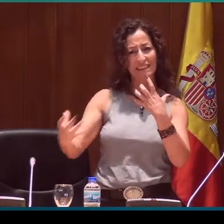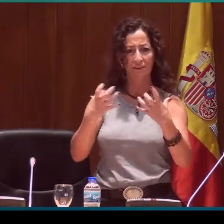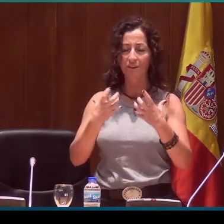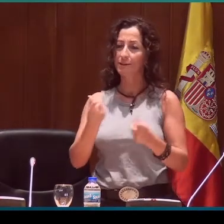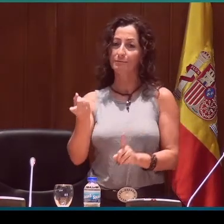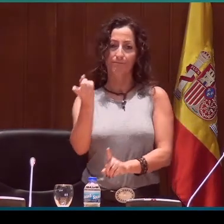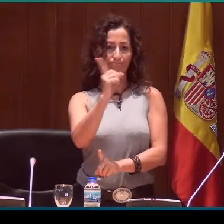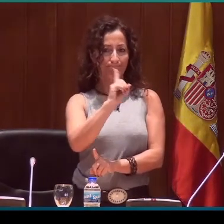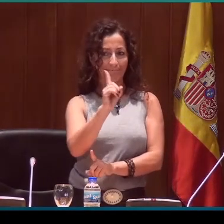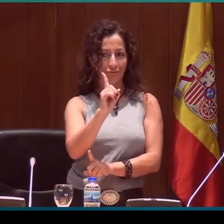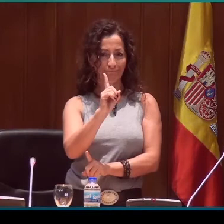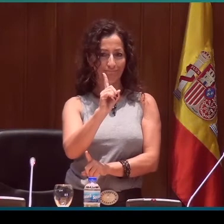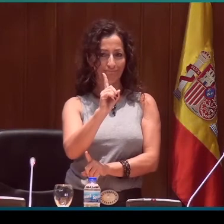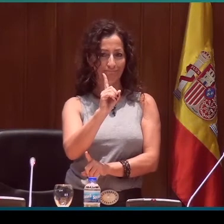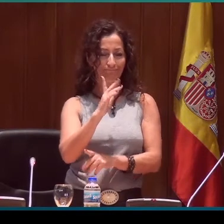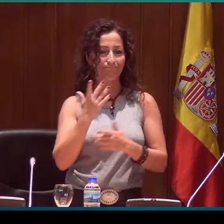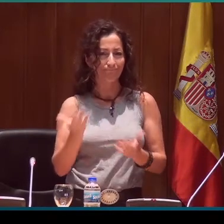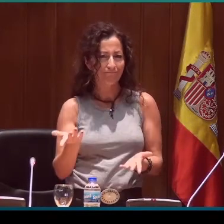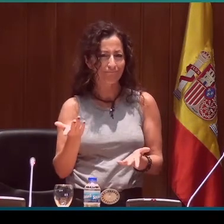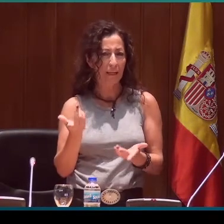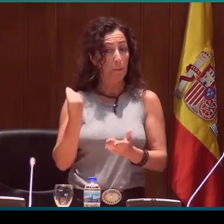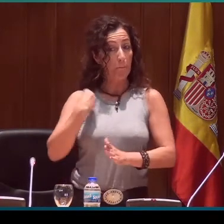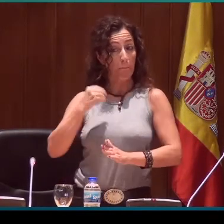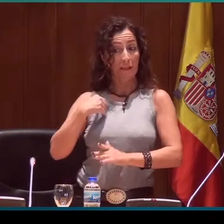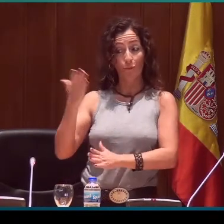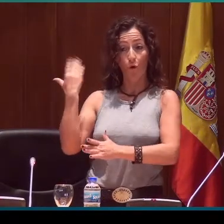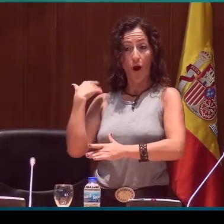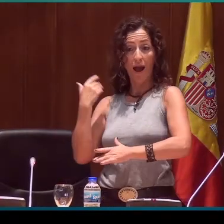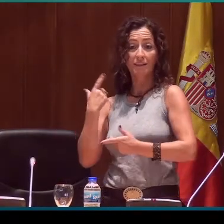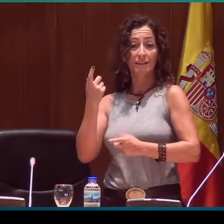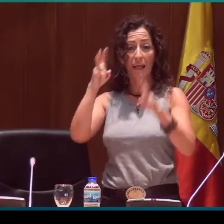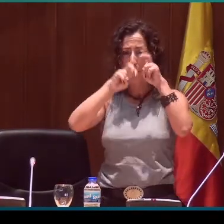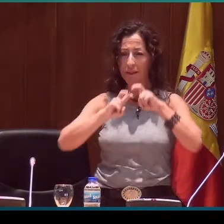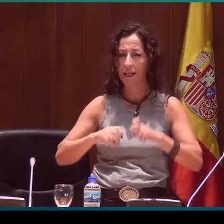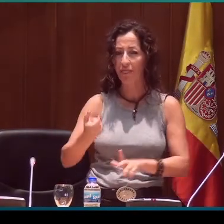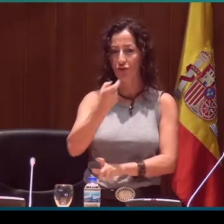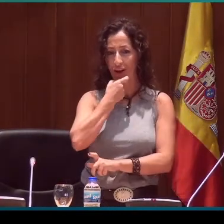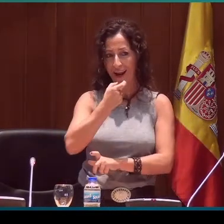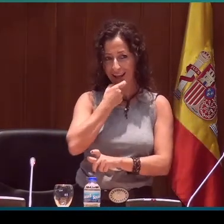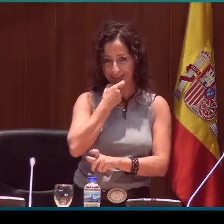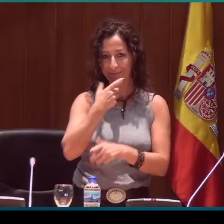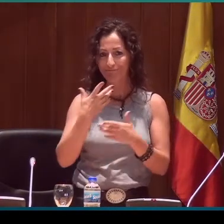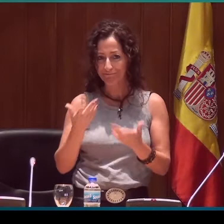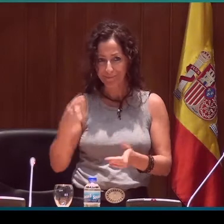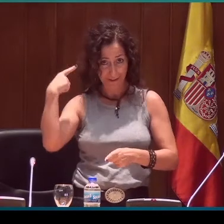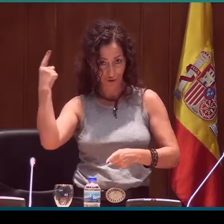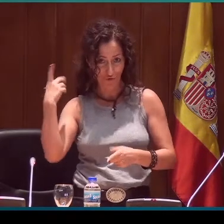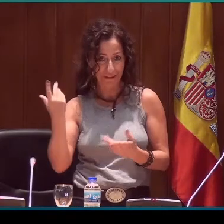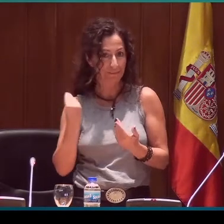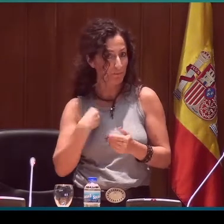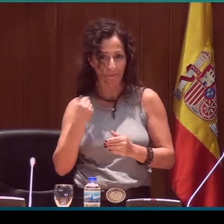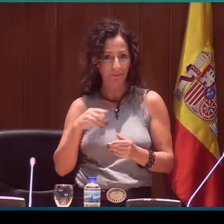no daban diferencias significativas, no aparecían diferencias significativas. La investigación